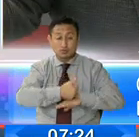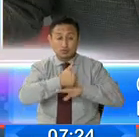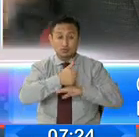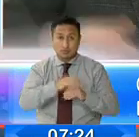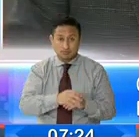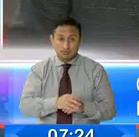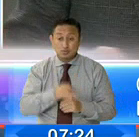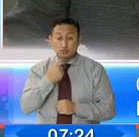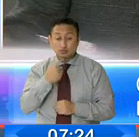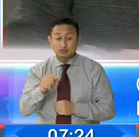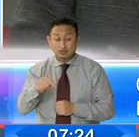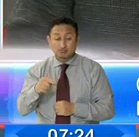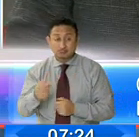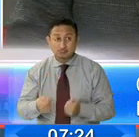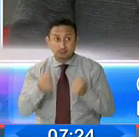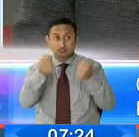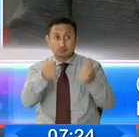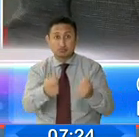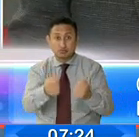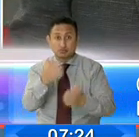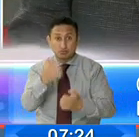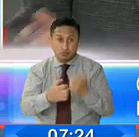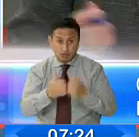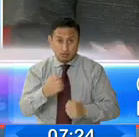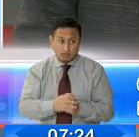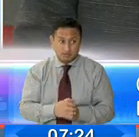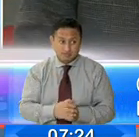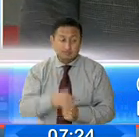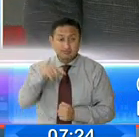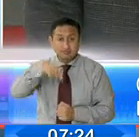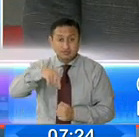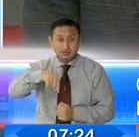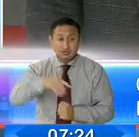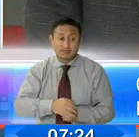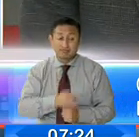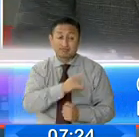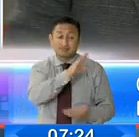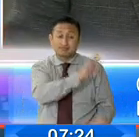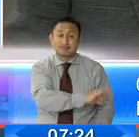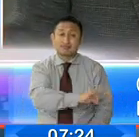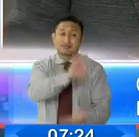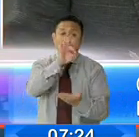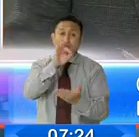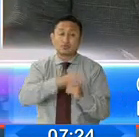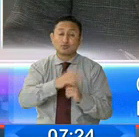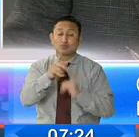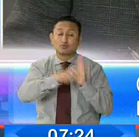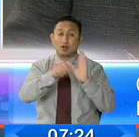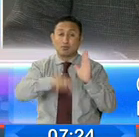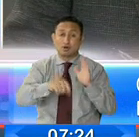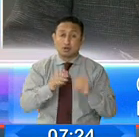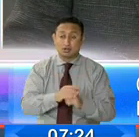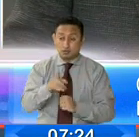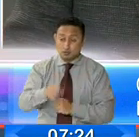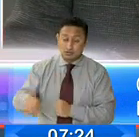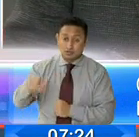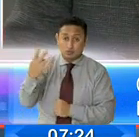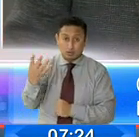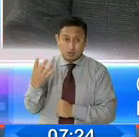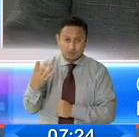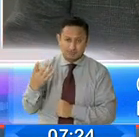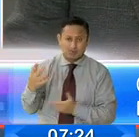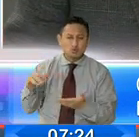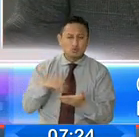Ustedes lo metieron en trámite de esta infracción electoral y eso hizo que la vocera de Justicia Social, Silka Sánchez, les cuestione a ustedes indicando